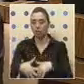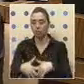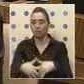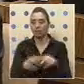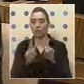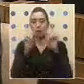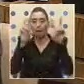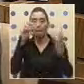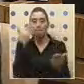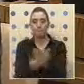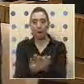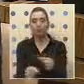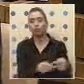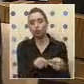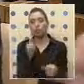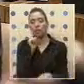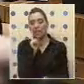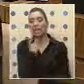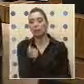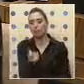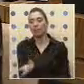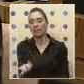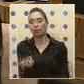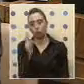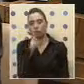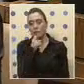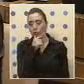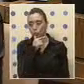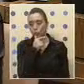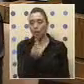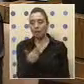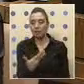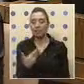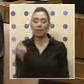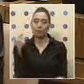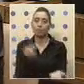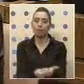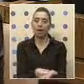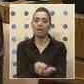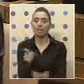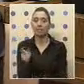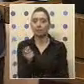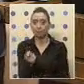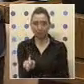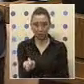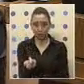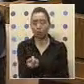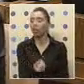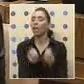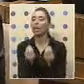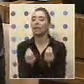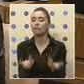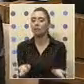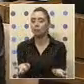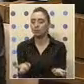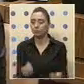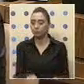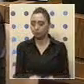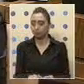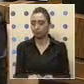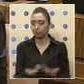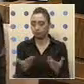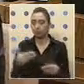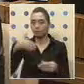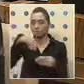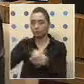paz social tiene precio, no hay ninguna duda, y vale la pena pagarlo. Entonces, ¿en qué estamos? Por eso vamos